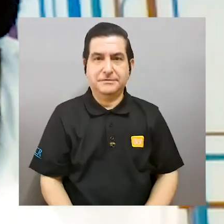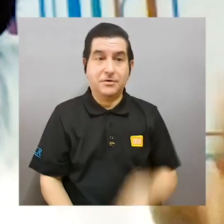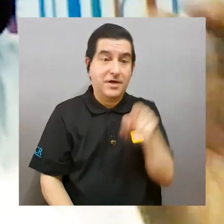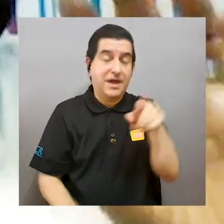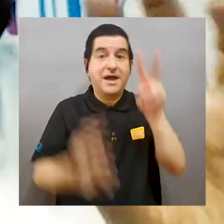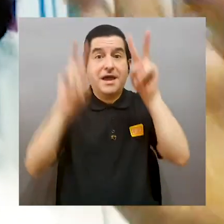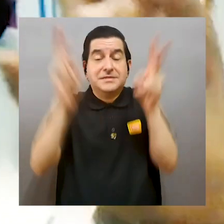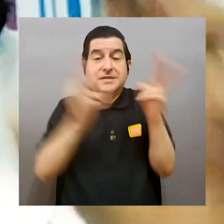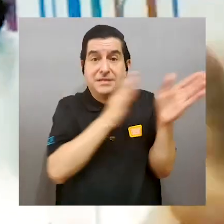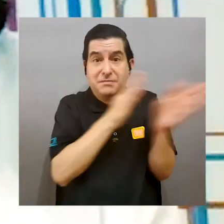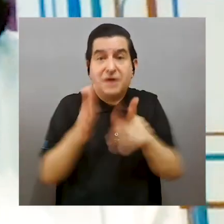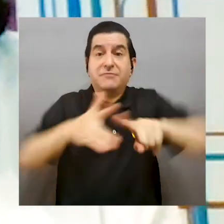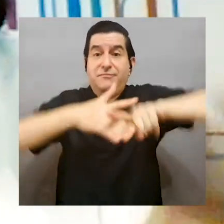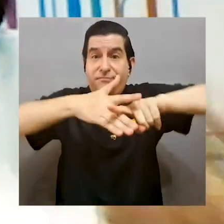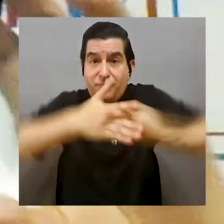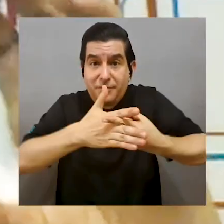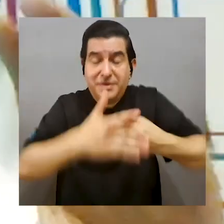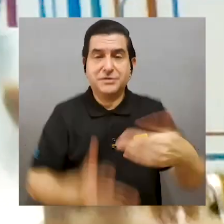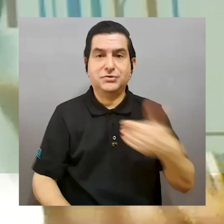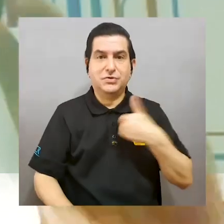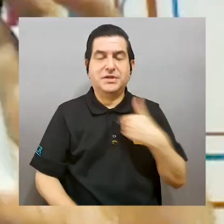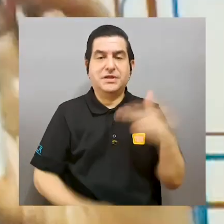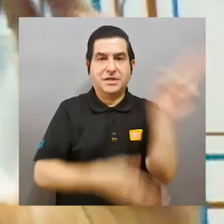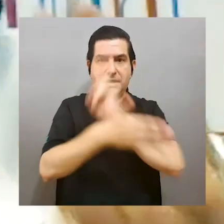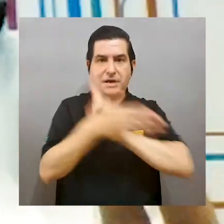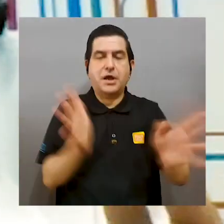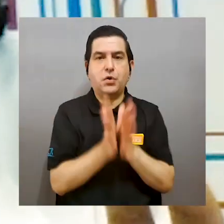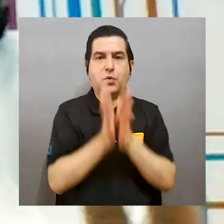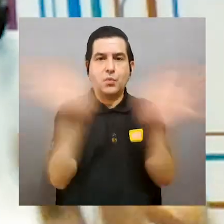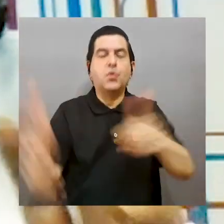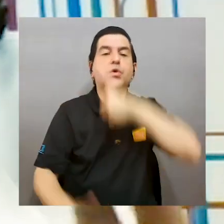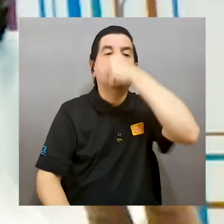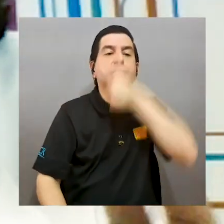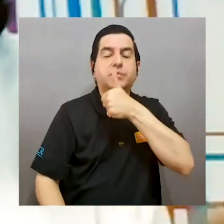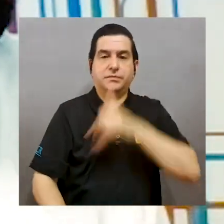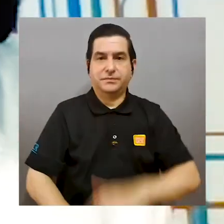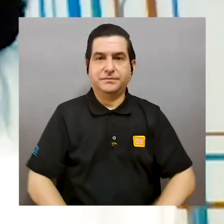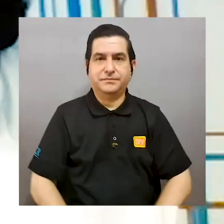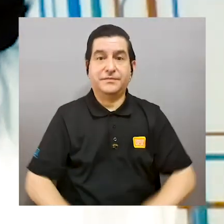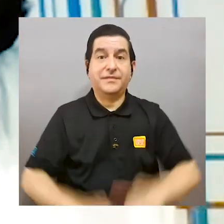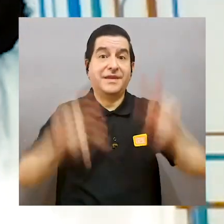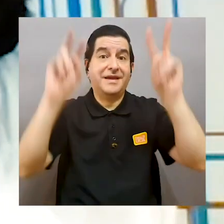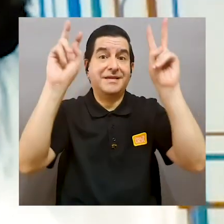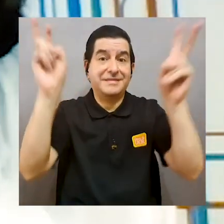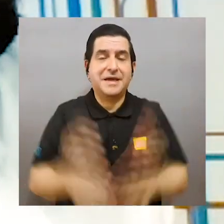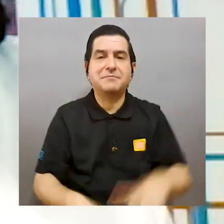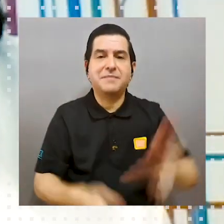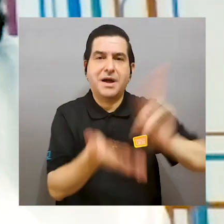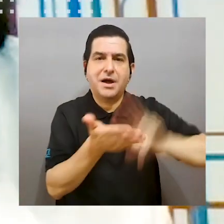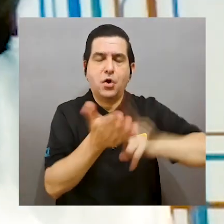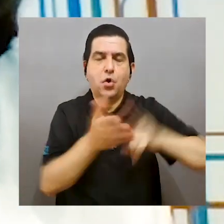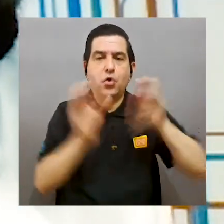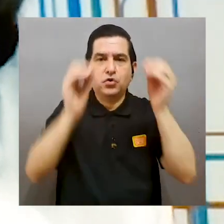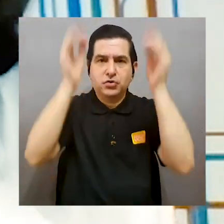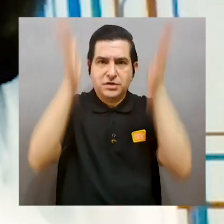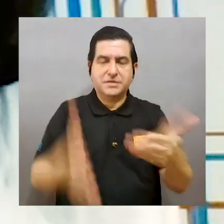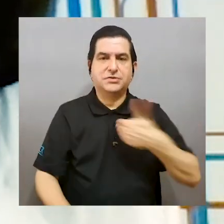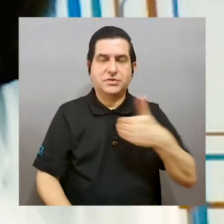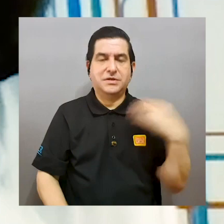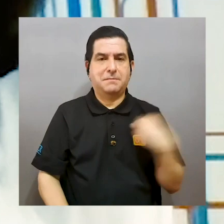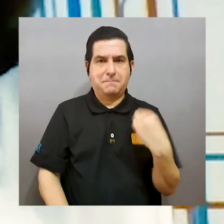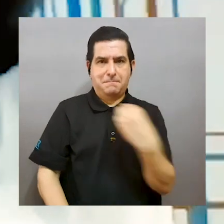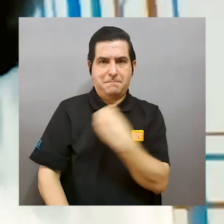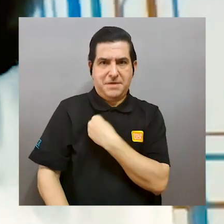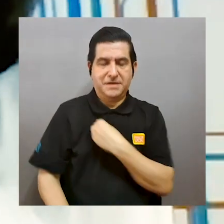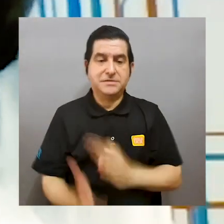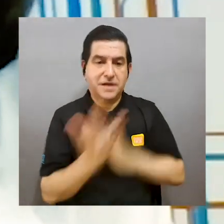es el tema de la formación inicial que le corresponde a las universidades públicas y privadas, el tema de la contratación docente que le